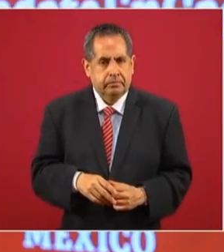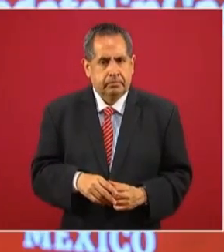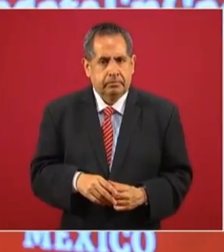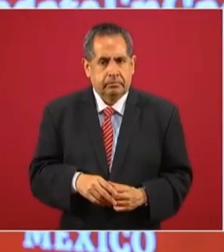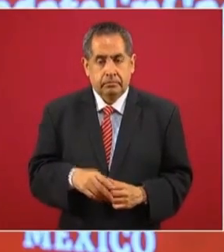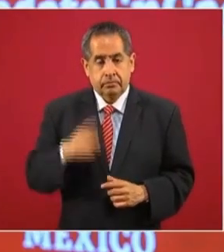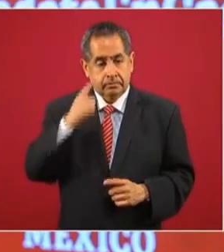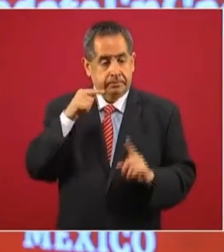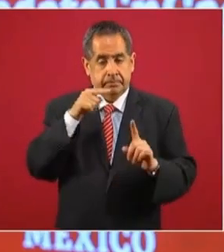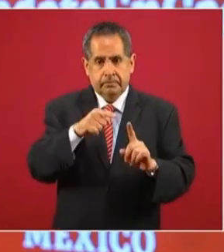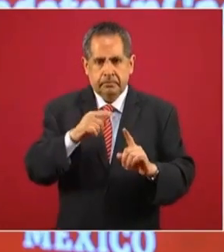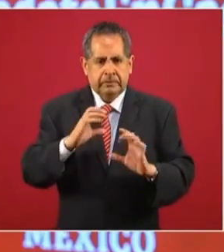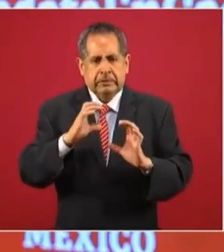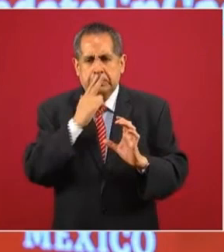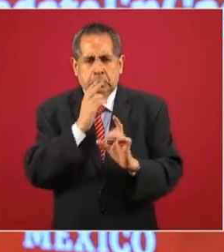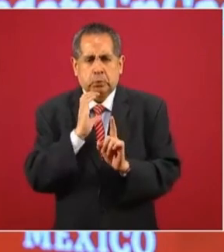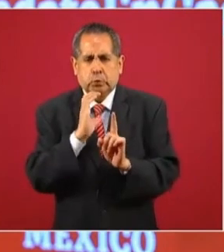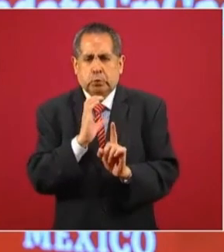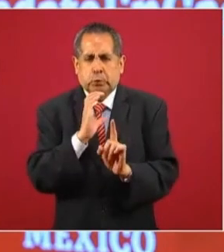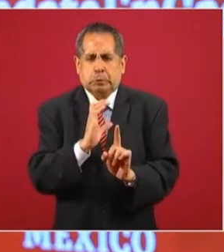a este señor lo cuiden.